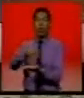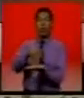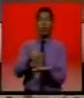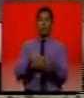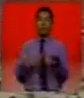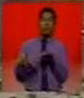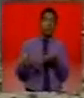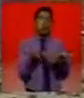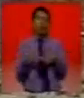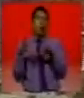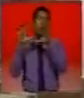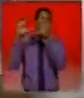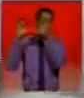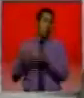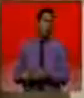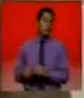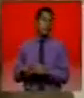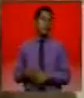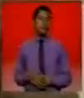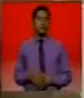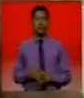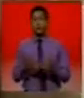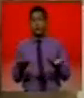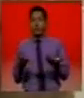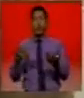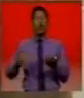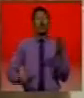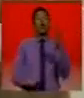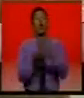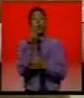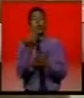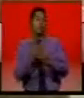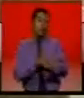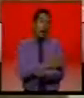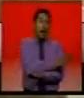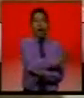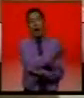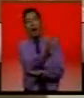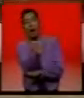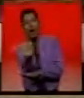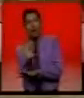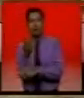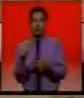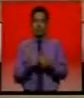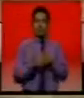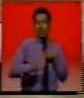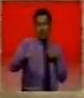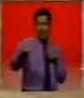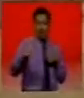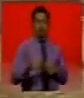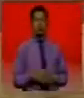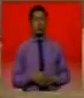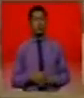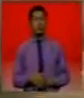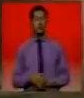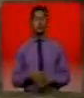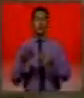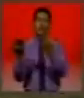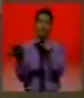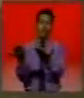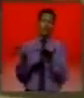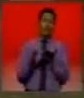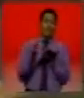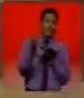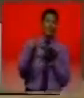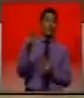Tenemos otra ruta, pero hay que entrar a 10 de agosto y salir a la Cabulla, la única opción que hay por ahora. Consciente las afectaciones a este cantón manabita